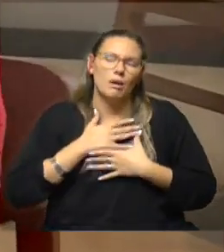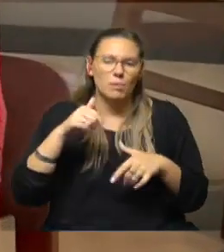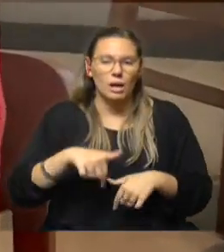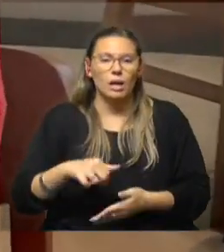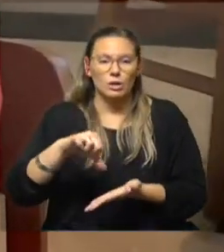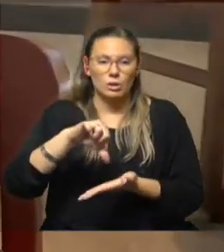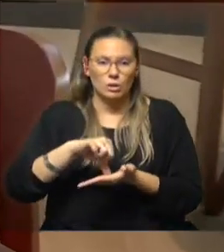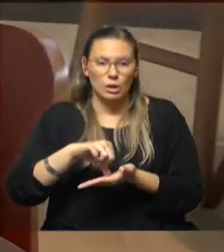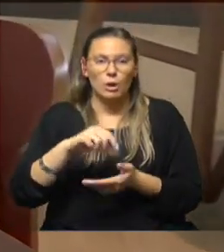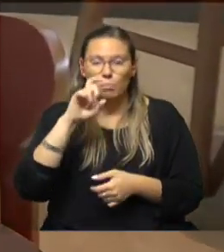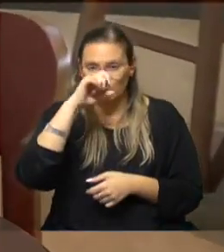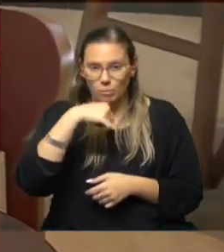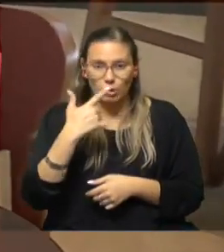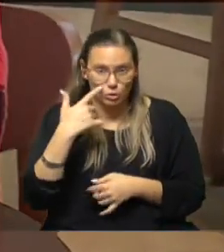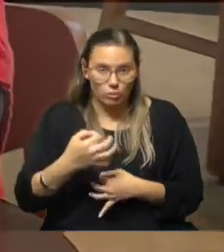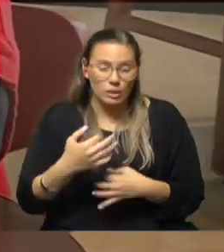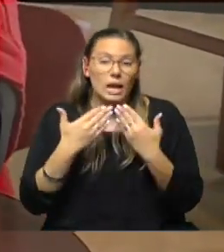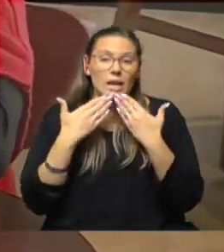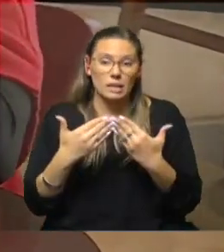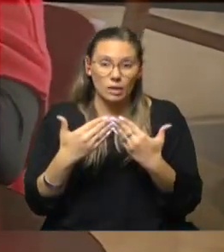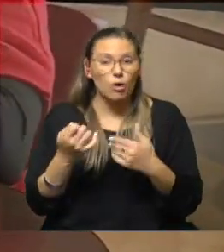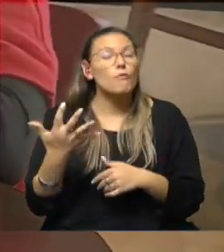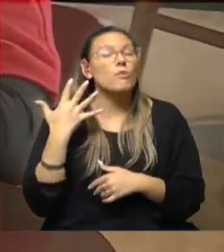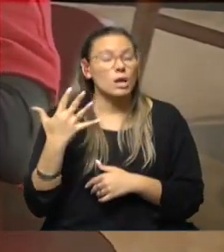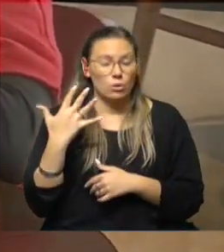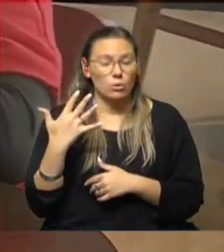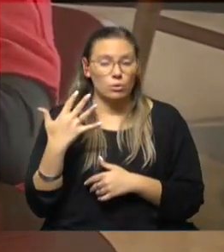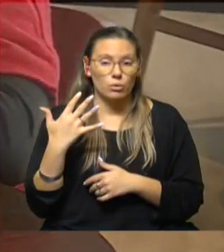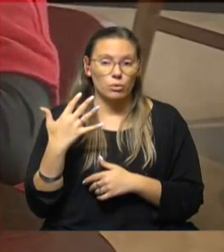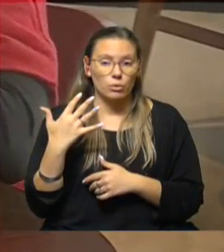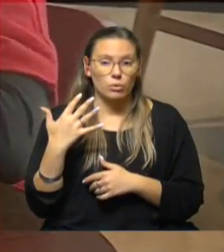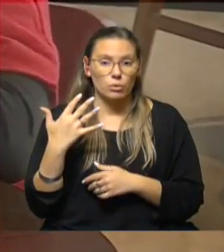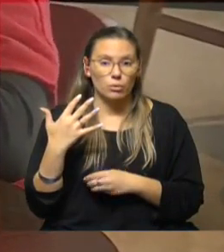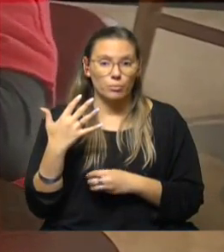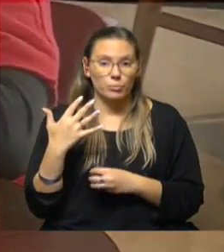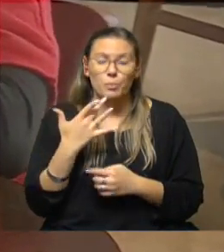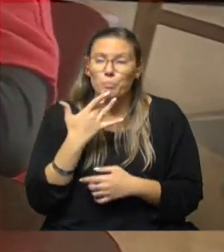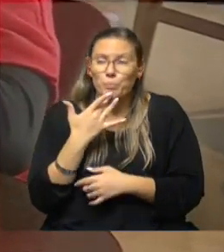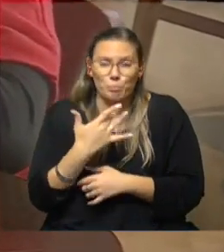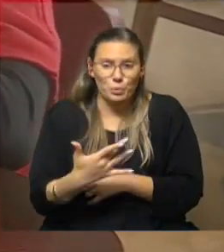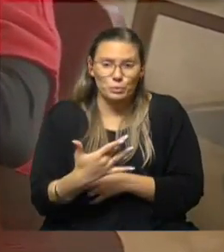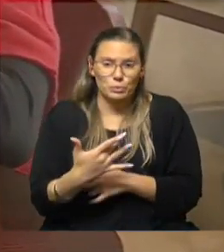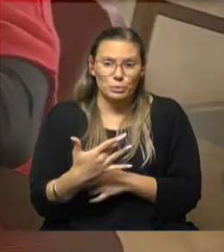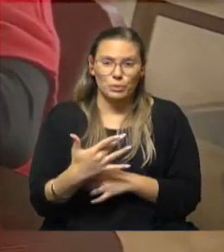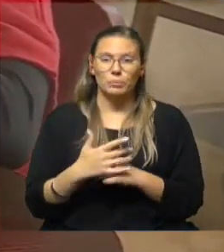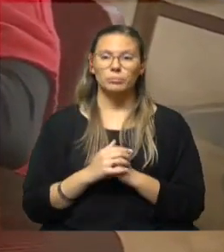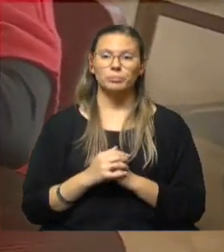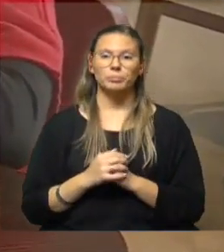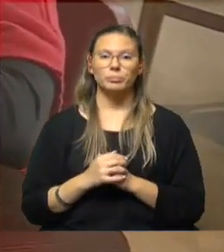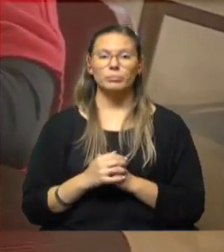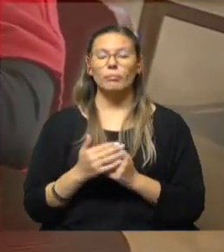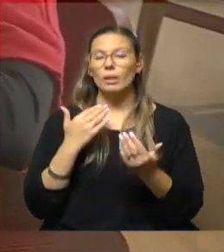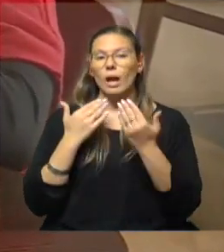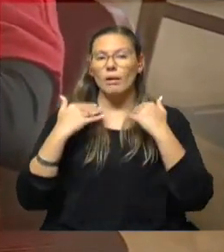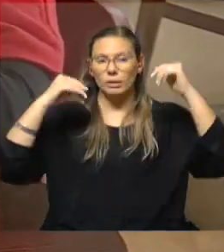país, en nuestro Montevideo. Mucho, lo agradezco mucho, lo valoro mucho. Es muy hermoso eso. Y hablando